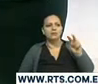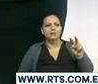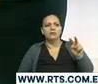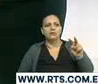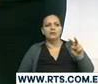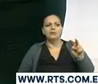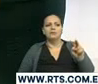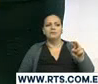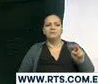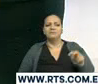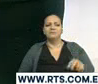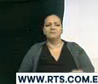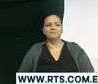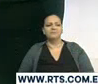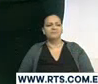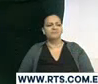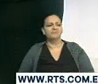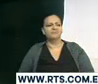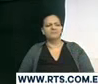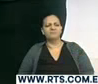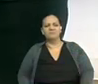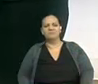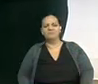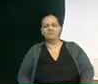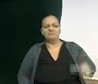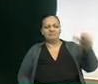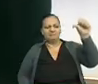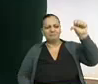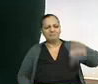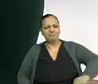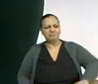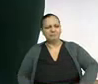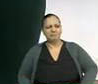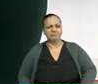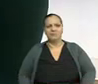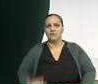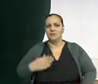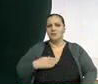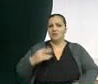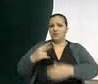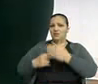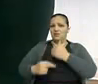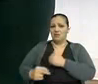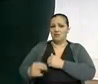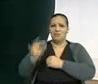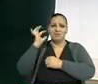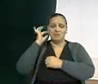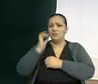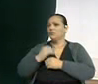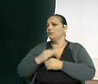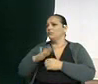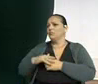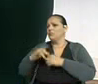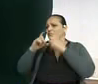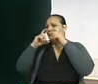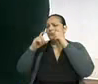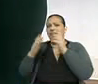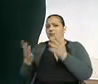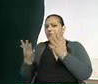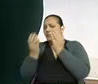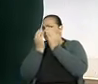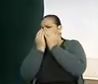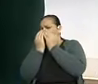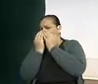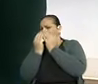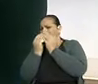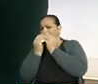eres un desgraciado. Parecía slime eso. Sí, claro. Digo, mijita, tápate, por favor. Pero andamos con mascarilla, pero uno se queda con la